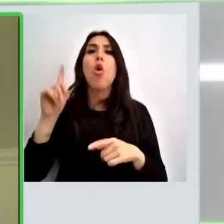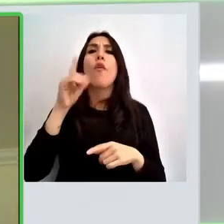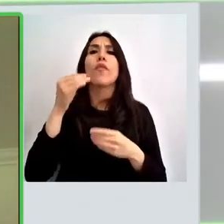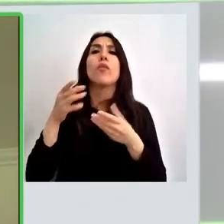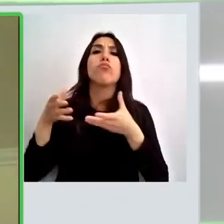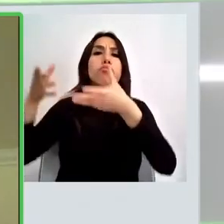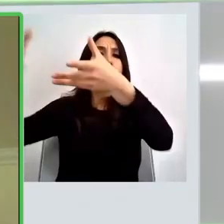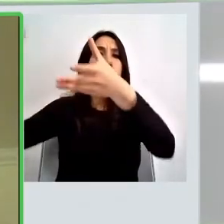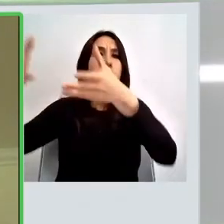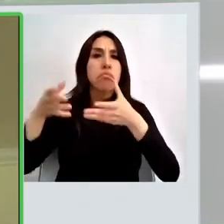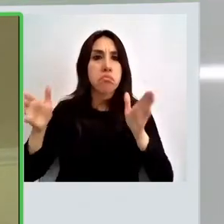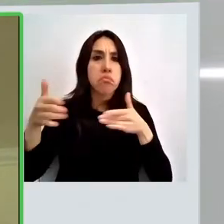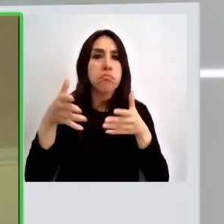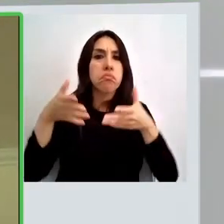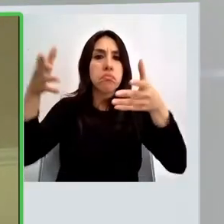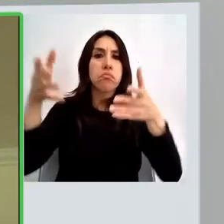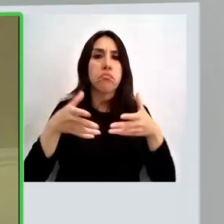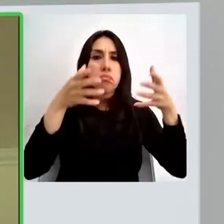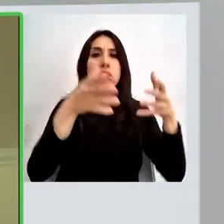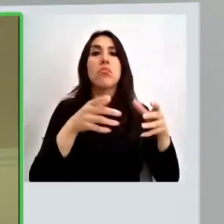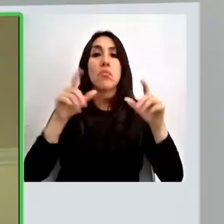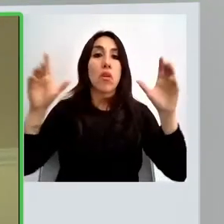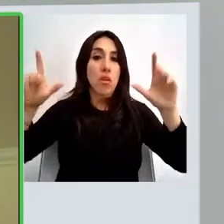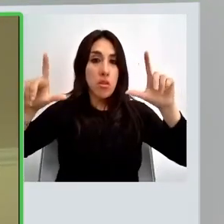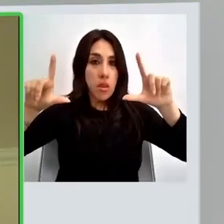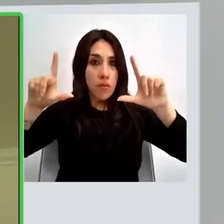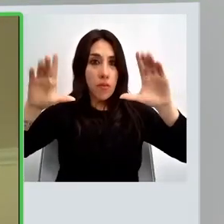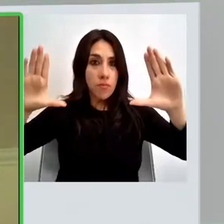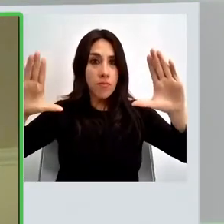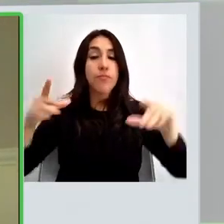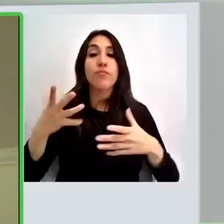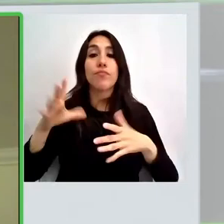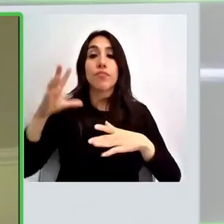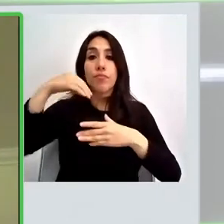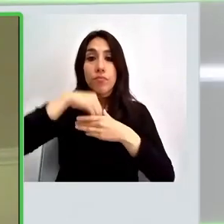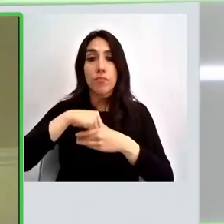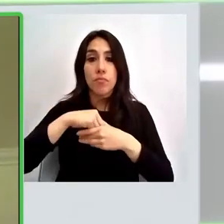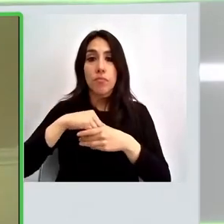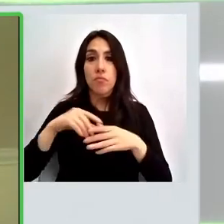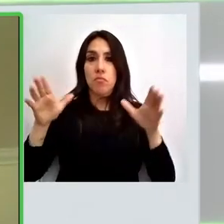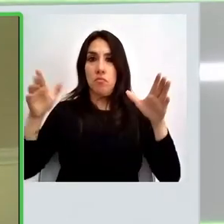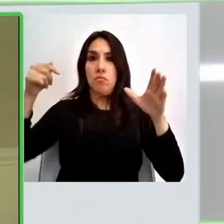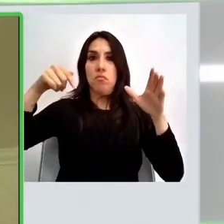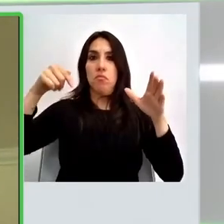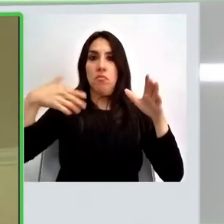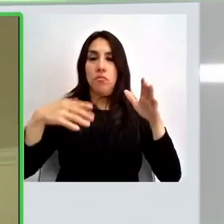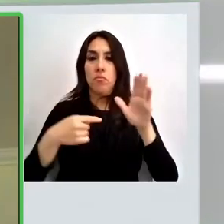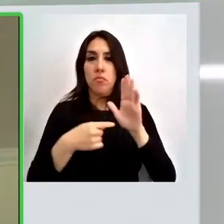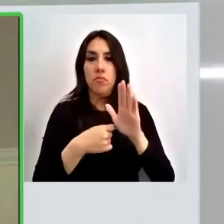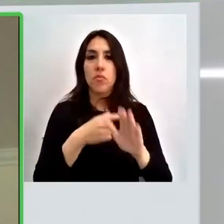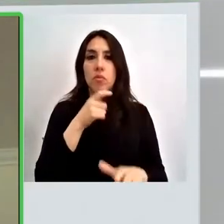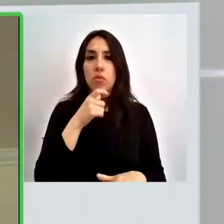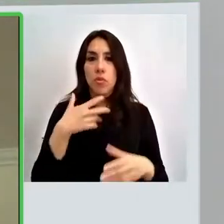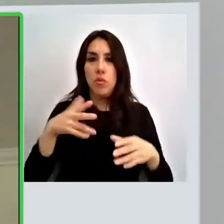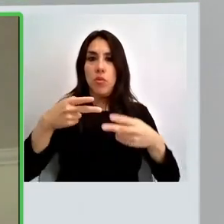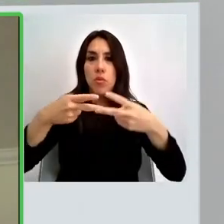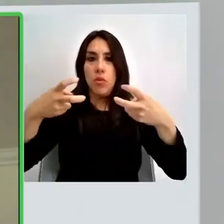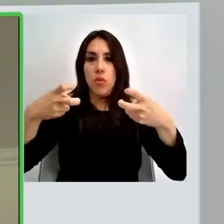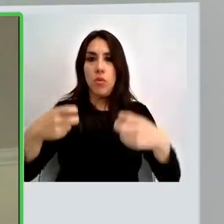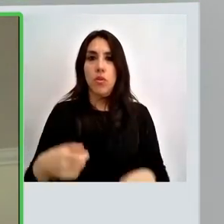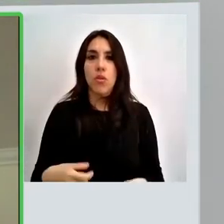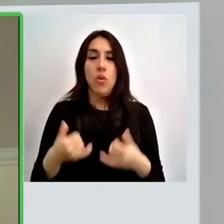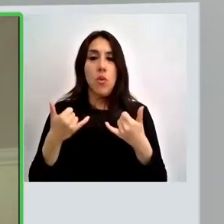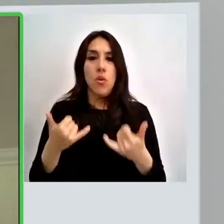incluido y eso fue tan tan bueno para el nivel de comunicación